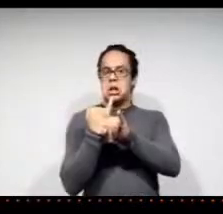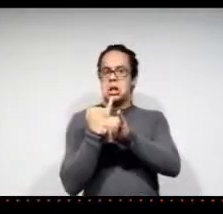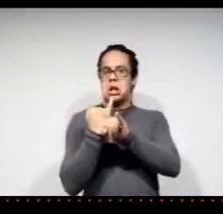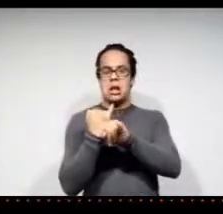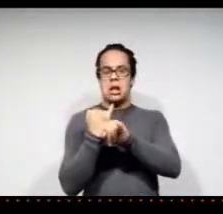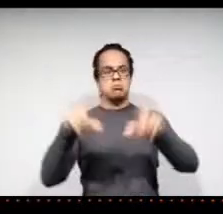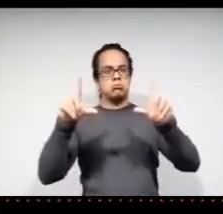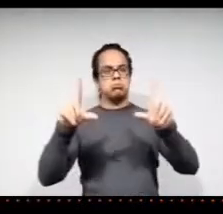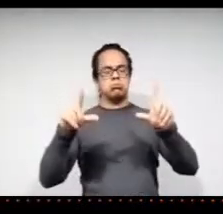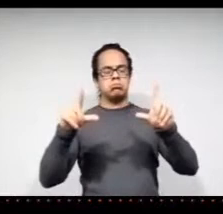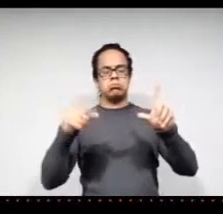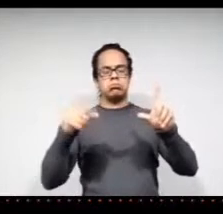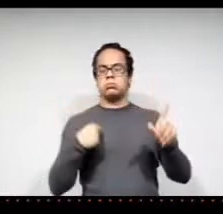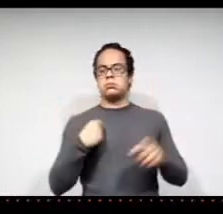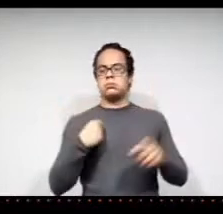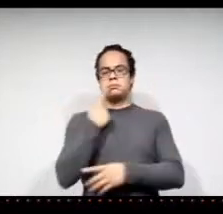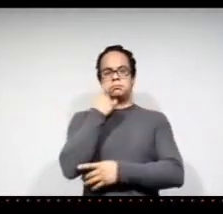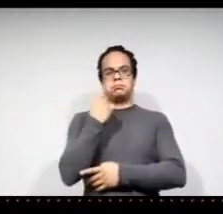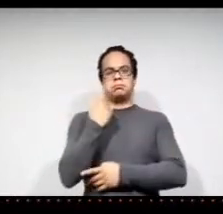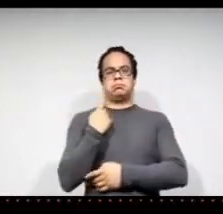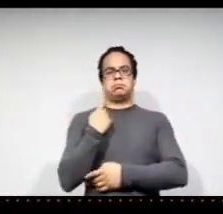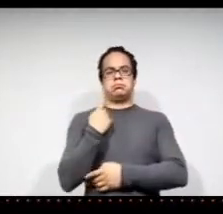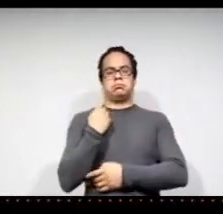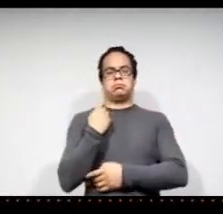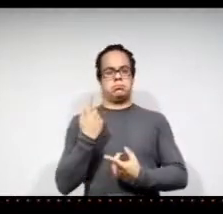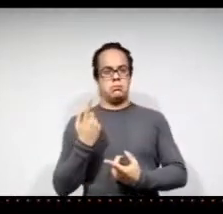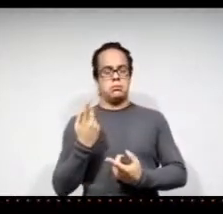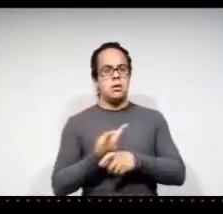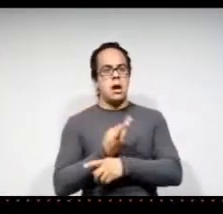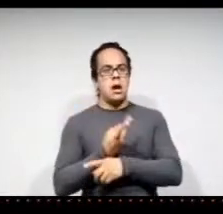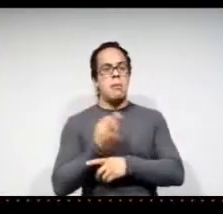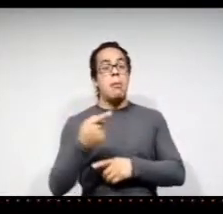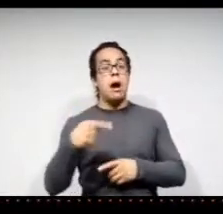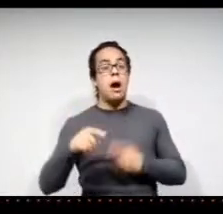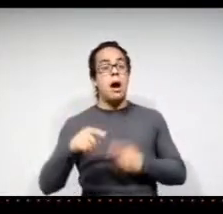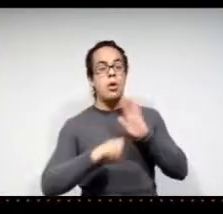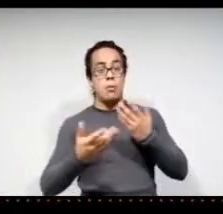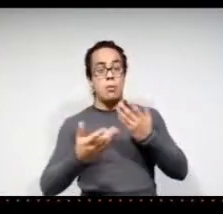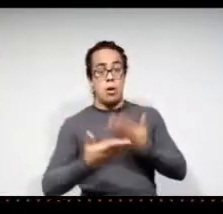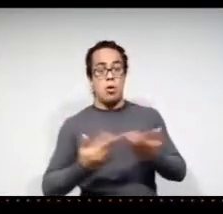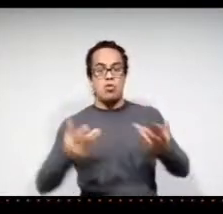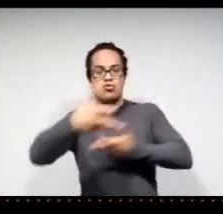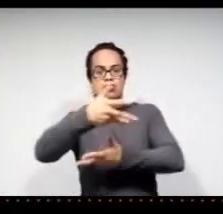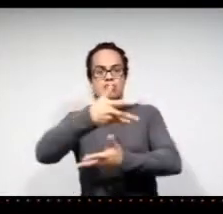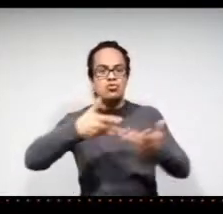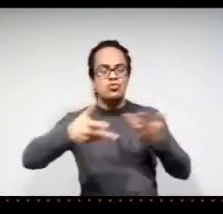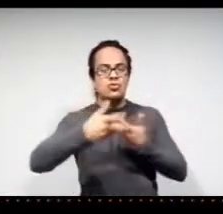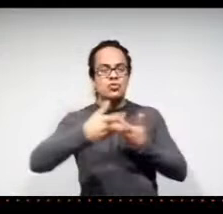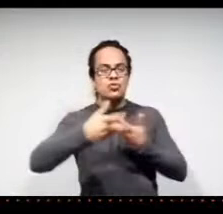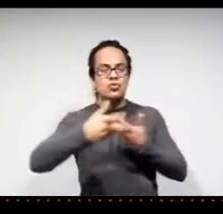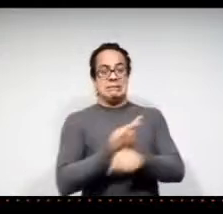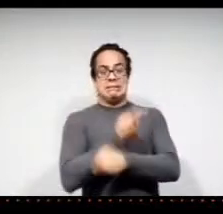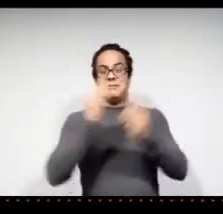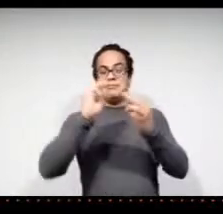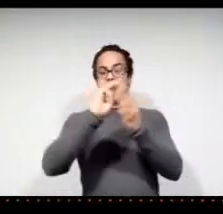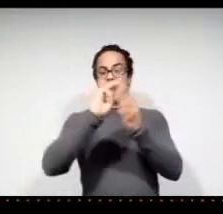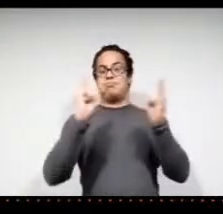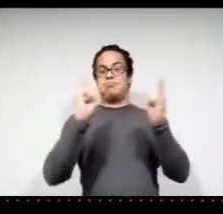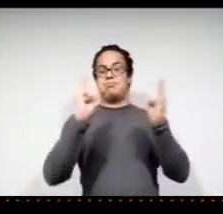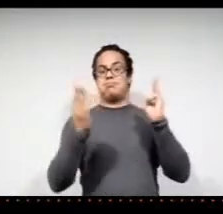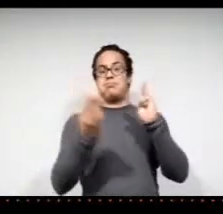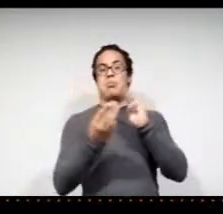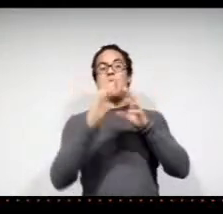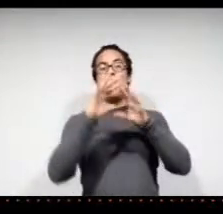algunas de las preguntas que comentaban de la socialización, pues es una parte que está afectando a todo el planeta y que todavía no sabemos qué va a pasar, ¿no?